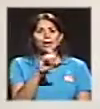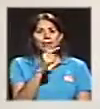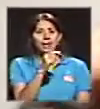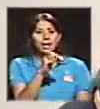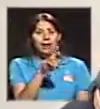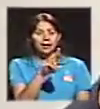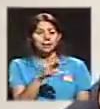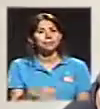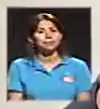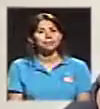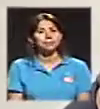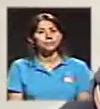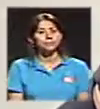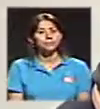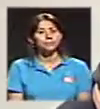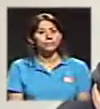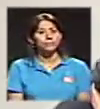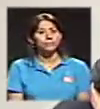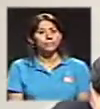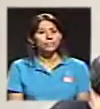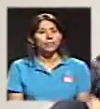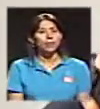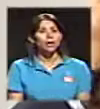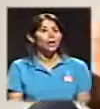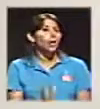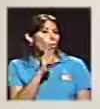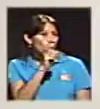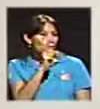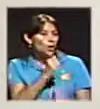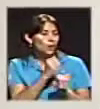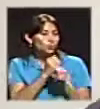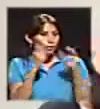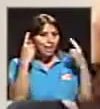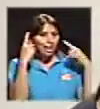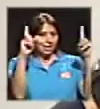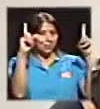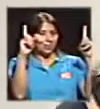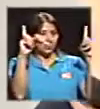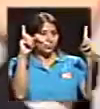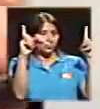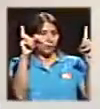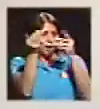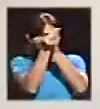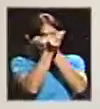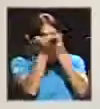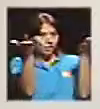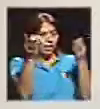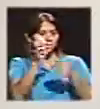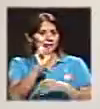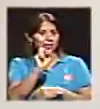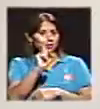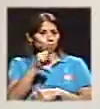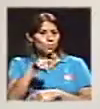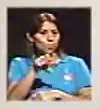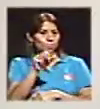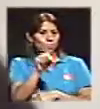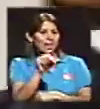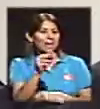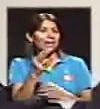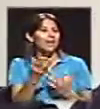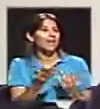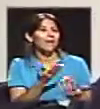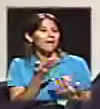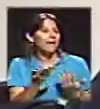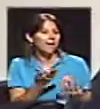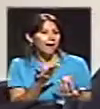las de los éxitos anunciados de la SUPEN era el crecimiento